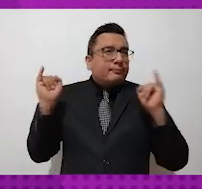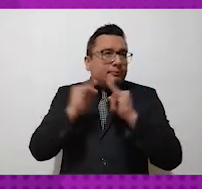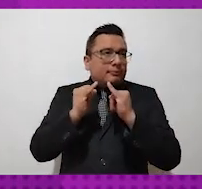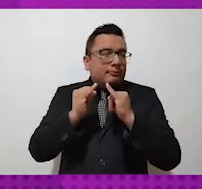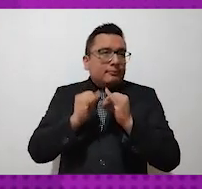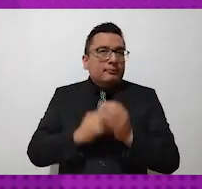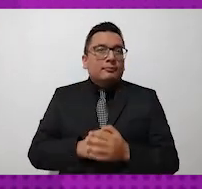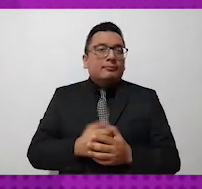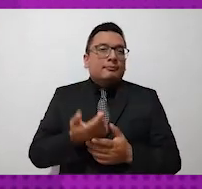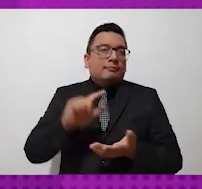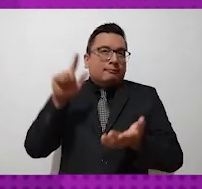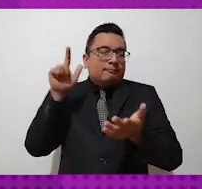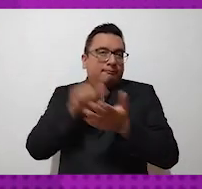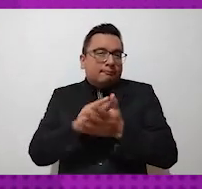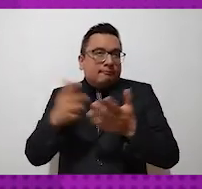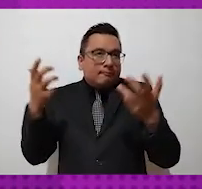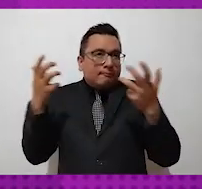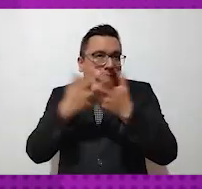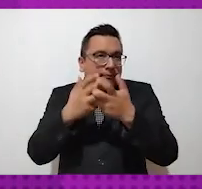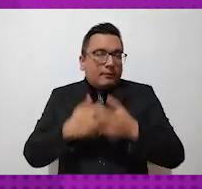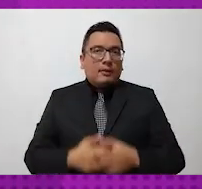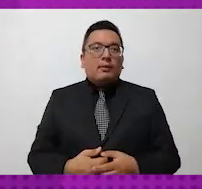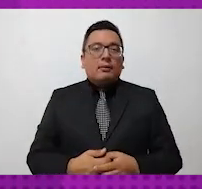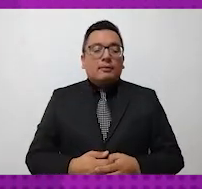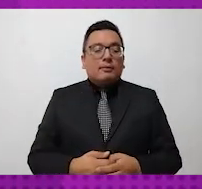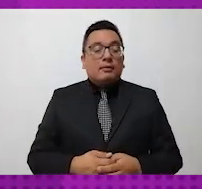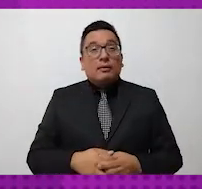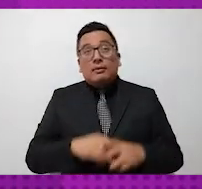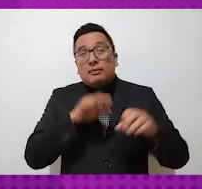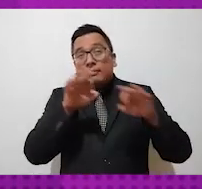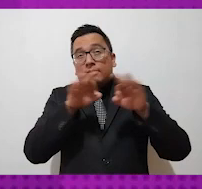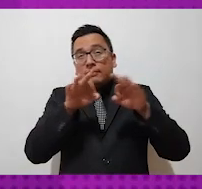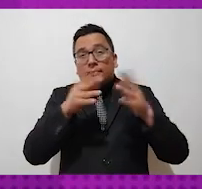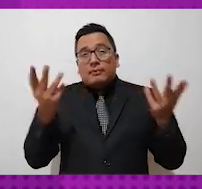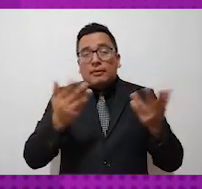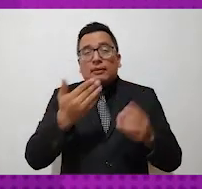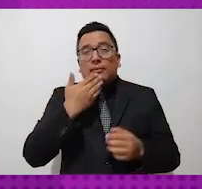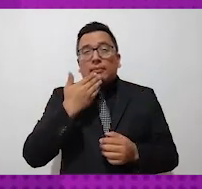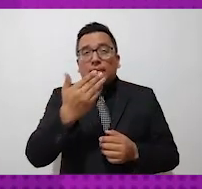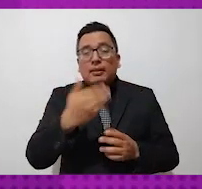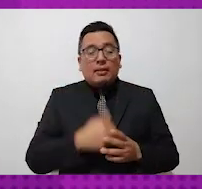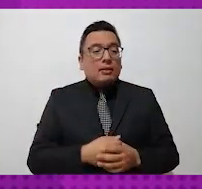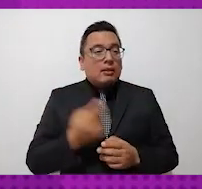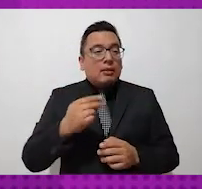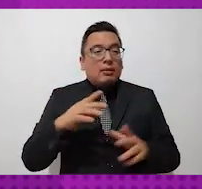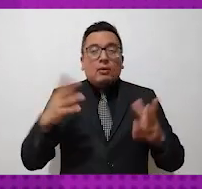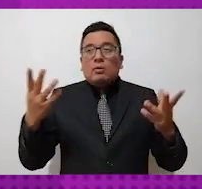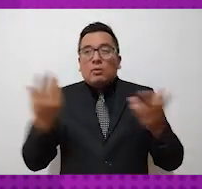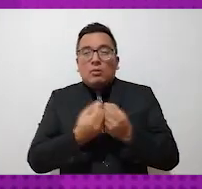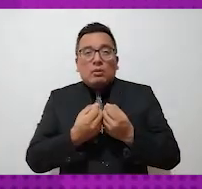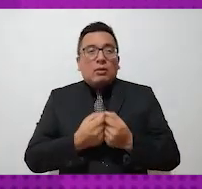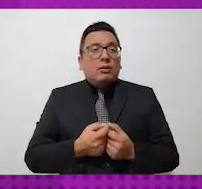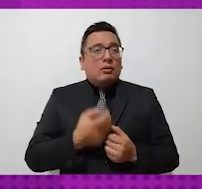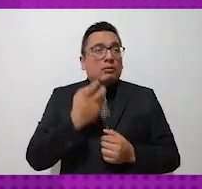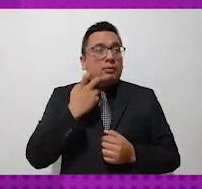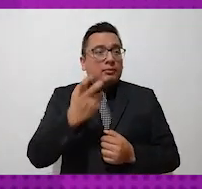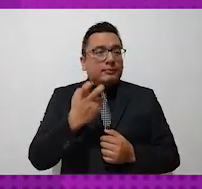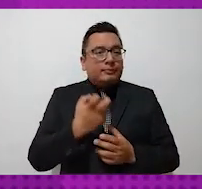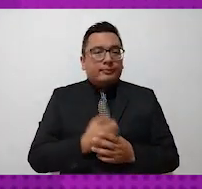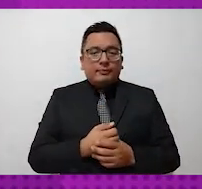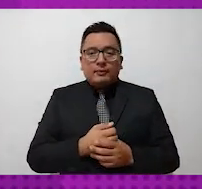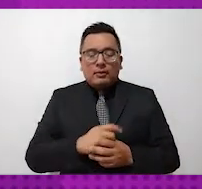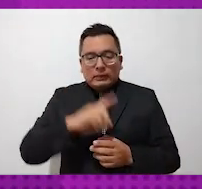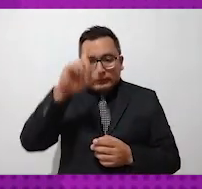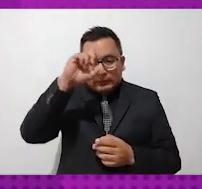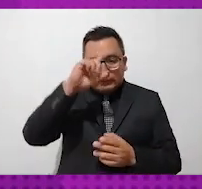vaya más apegado a la legalidad, que el trabajo sea un resultado en equipo y pues nosotros poder guiar en ese